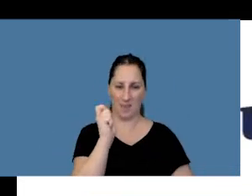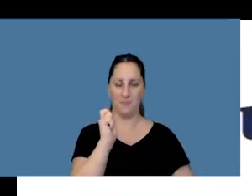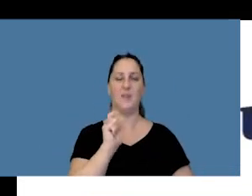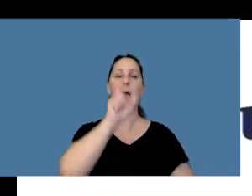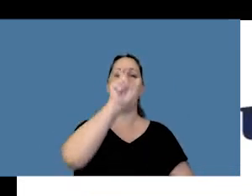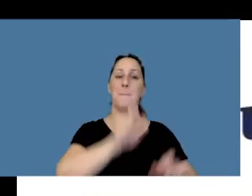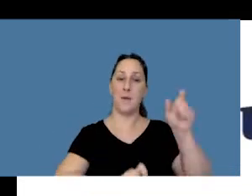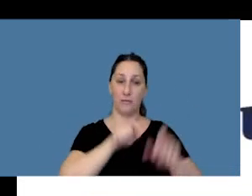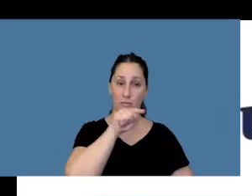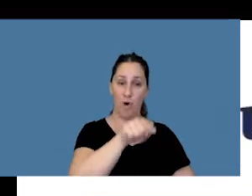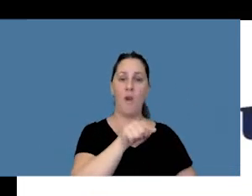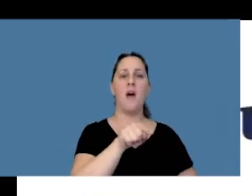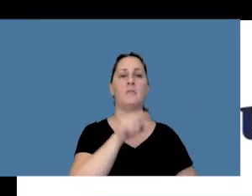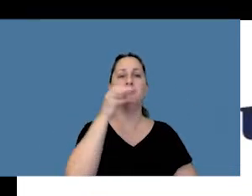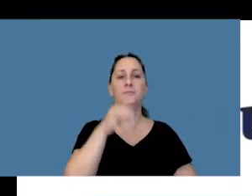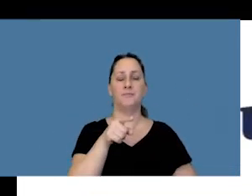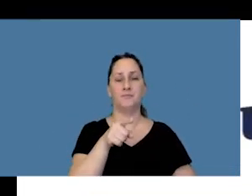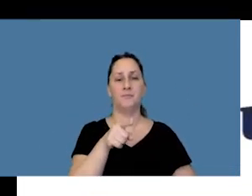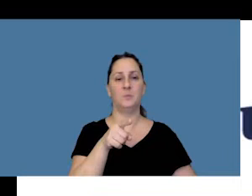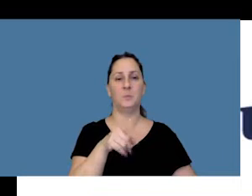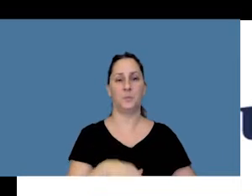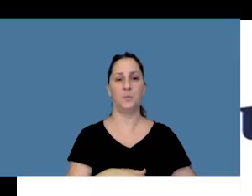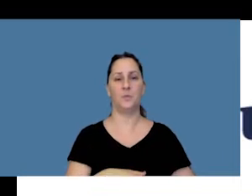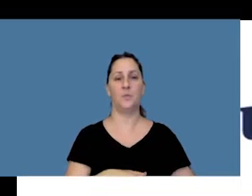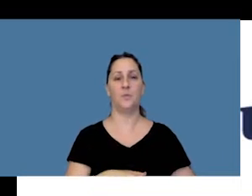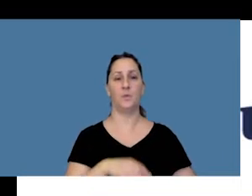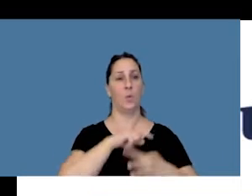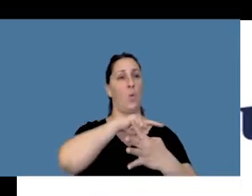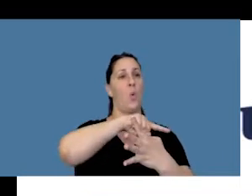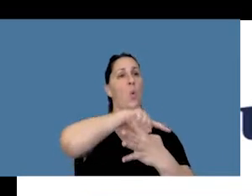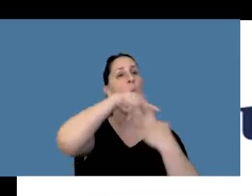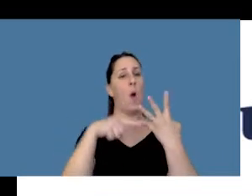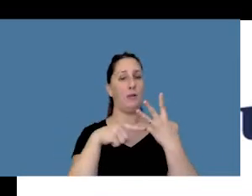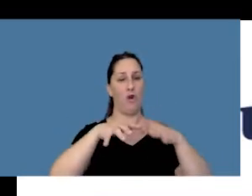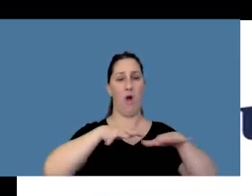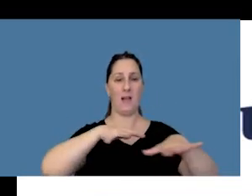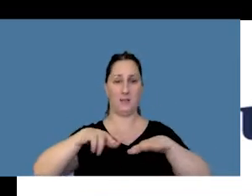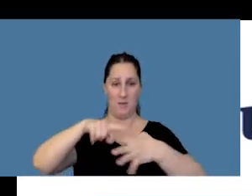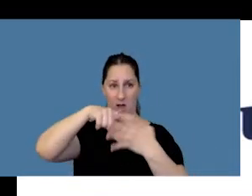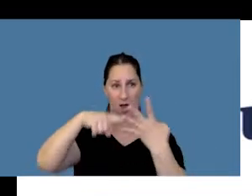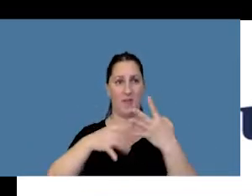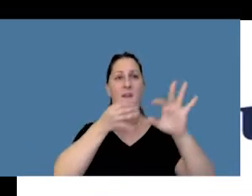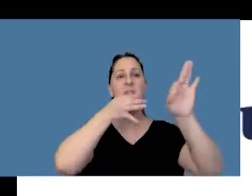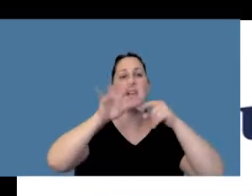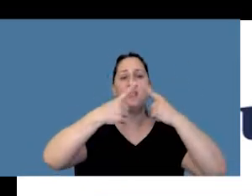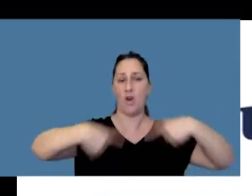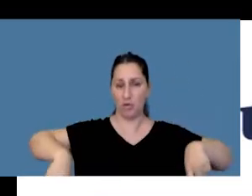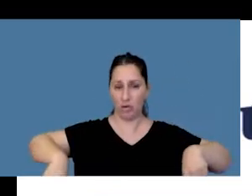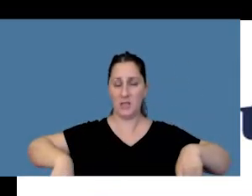que realicen estas cuatro actividades, es decir, venta de cosas